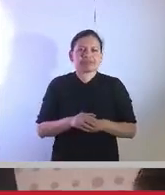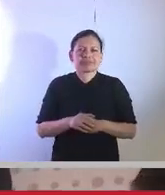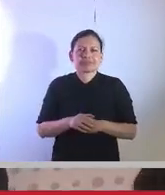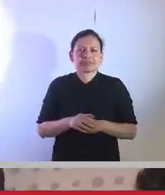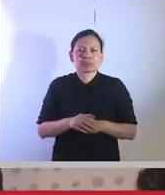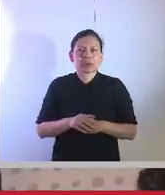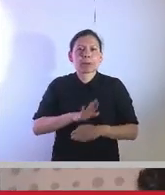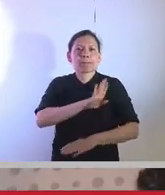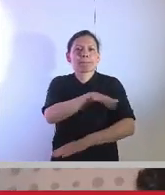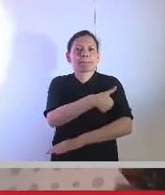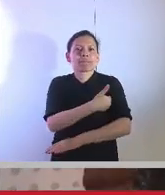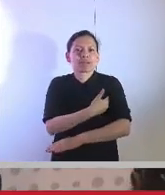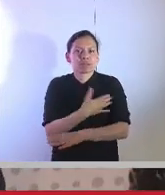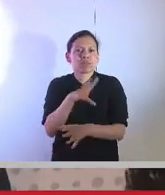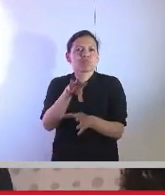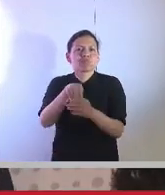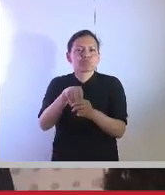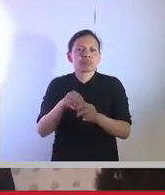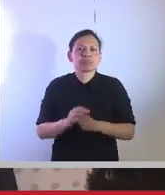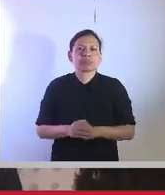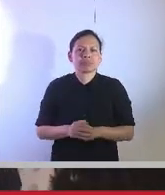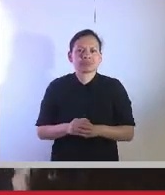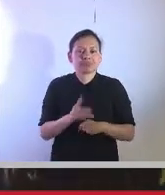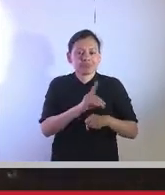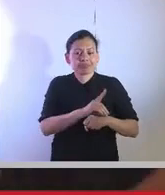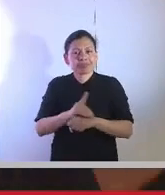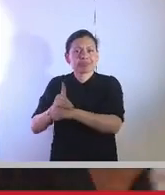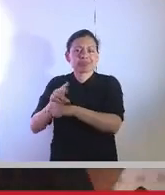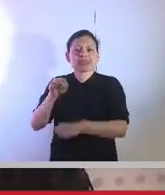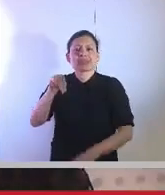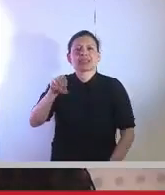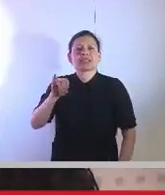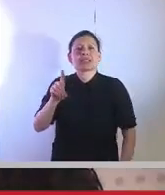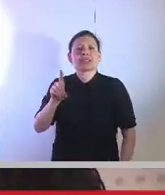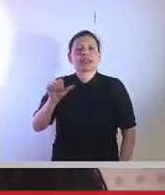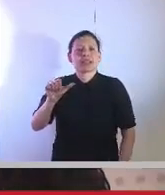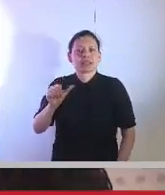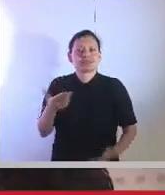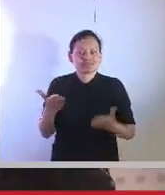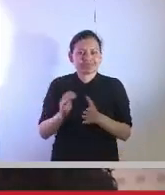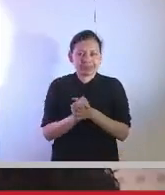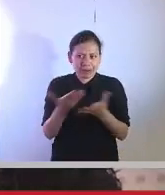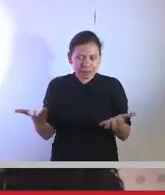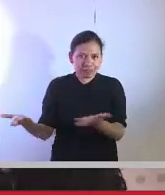del Ministerio del Interior, doctora Amelia, de su saludo.